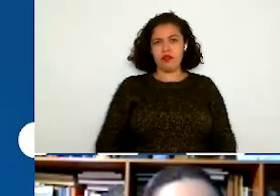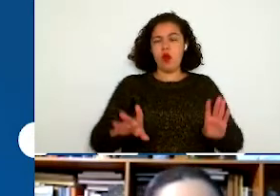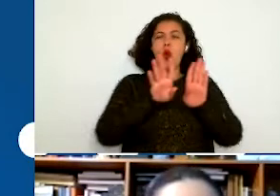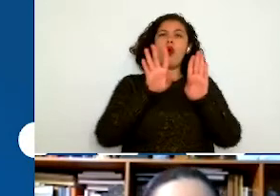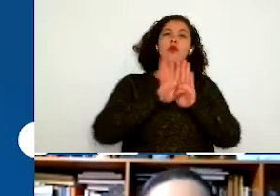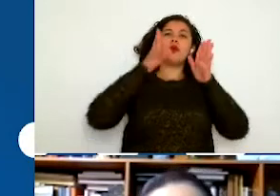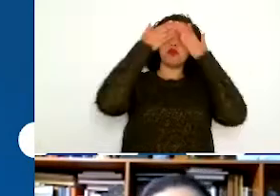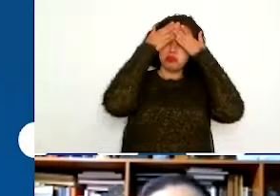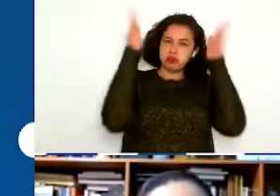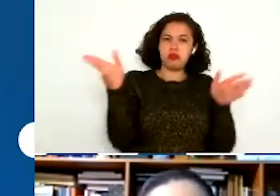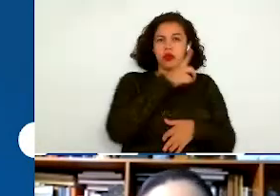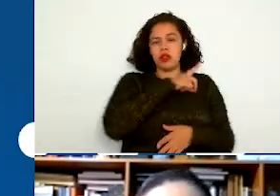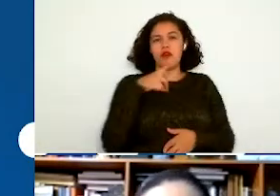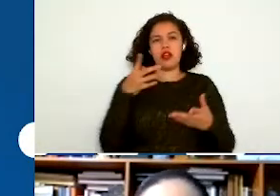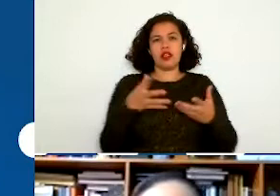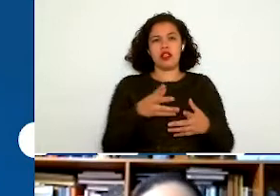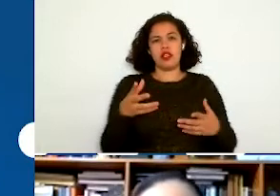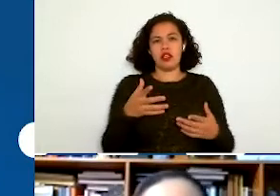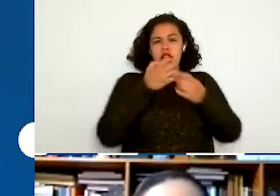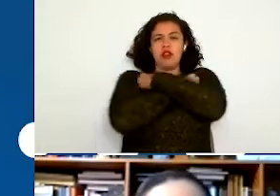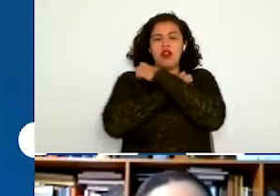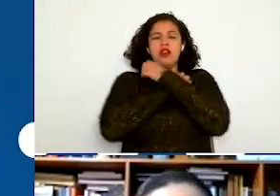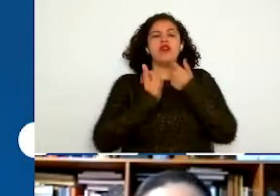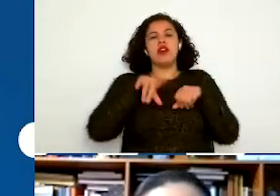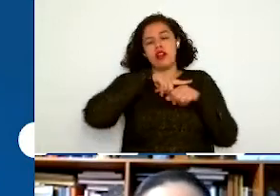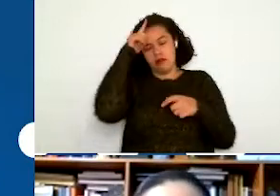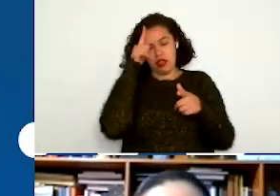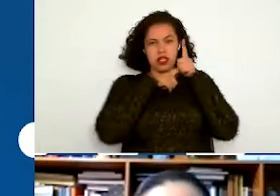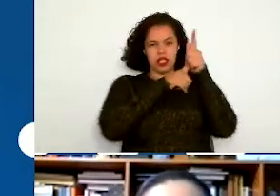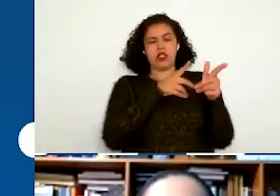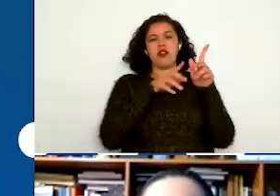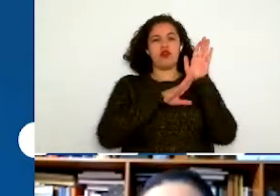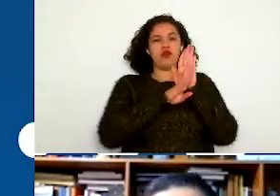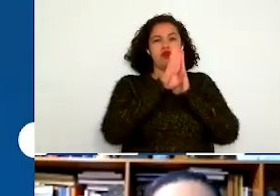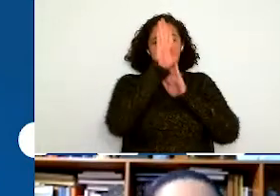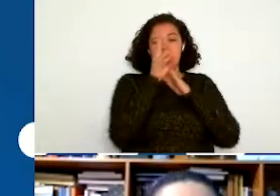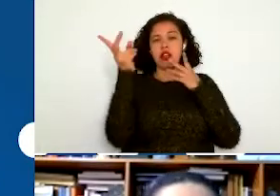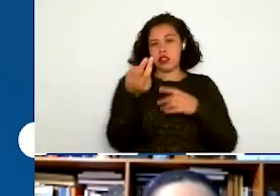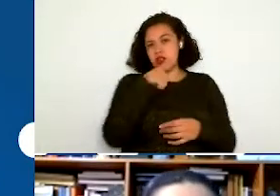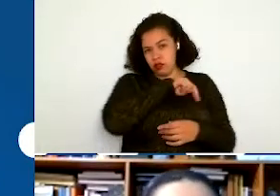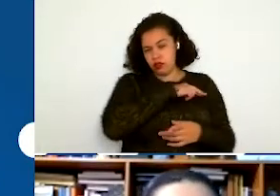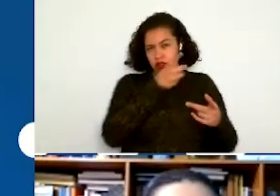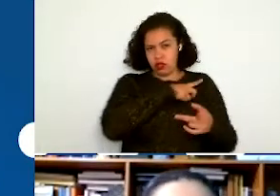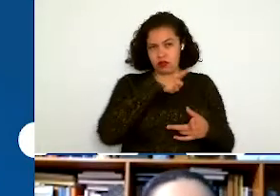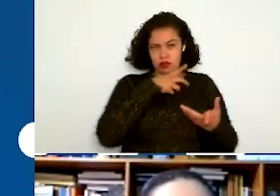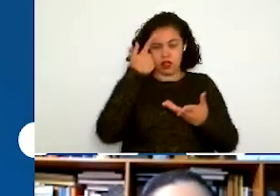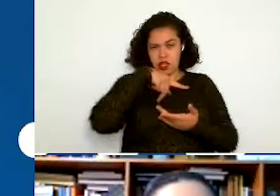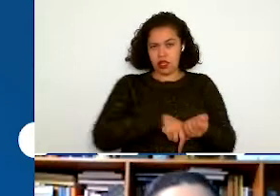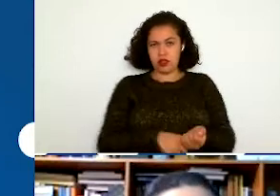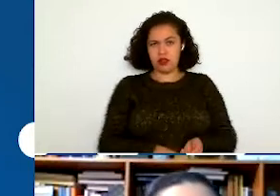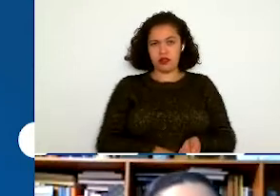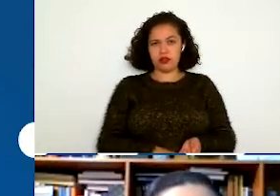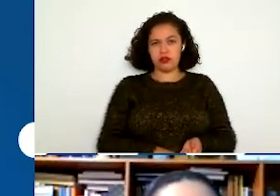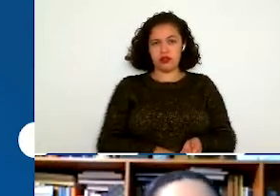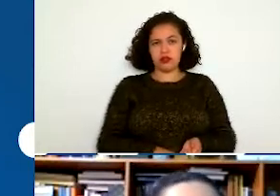conscientes que necesitamos una educación social de mejoramiento continuo, es algo que tenemos que interiorizarnos, y esta